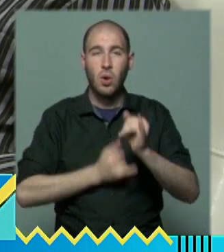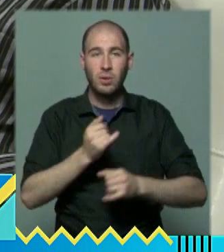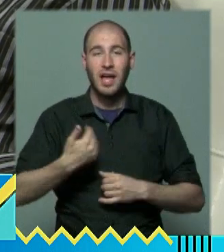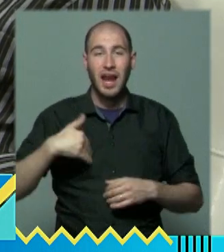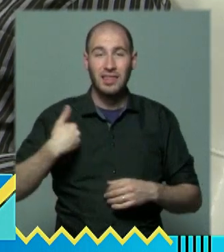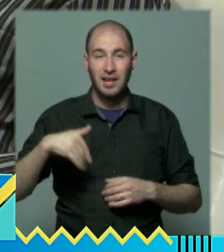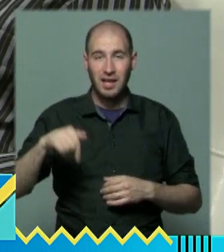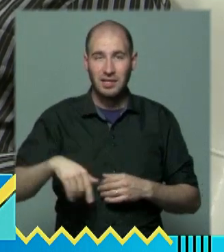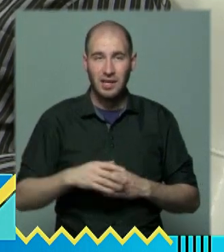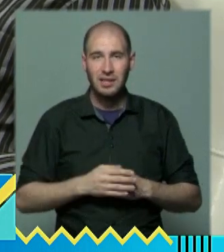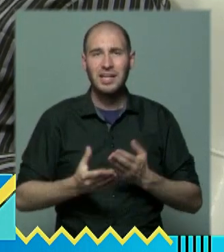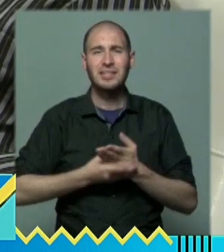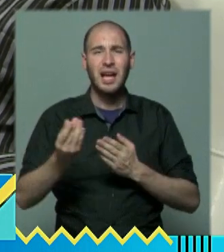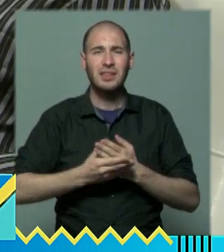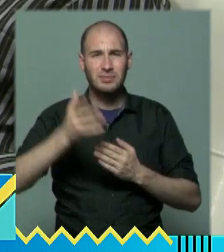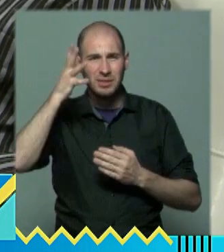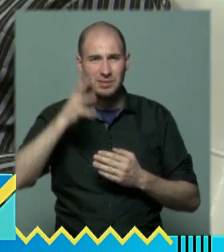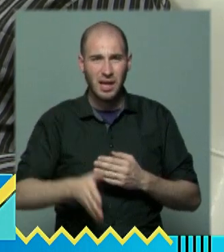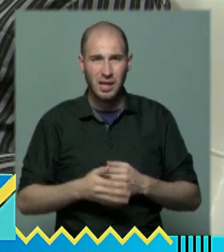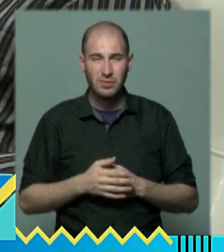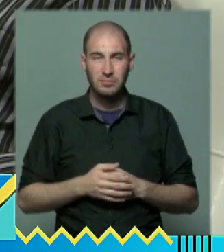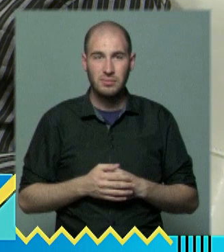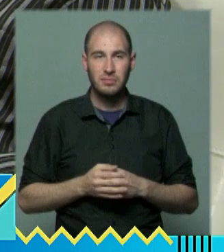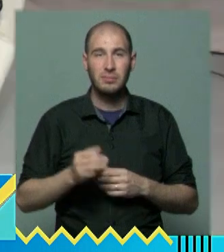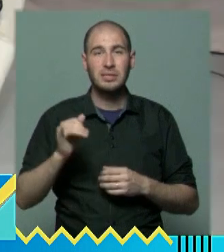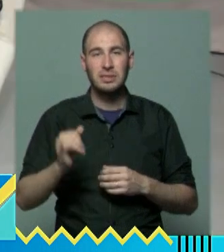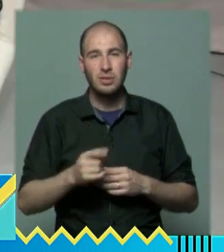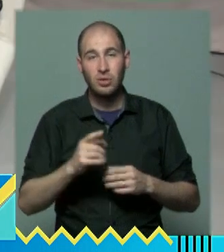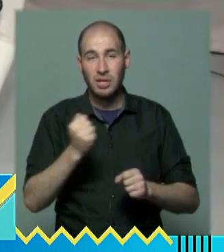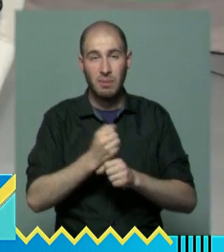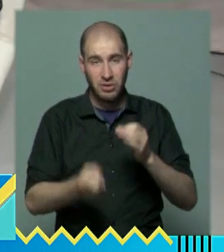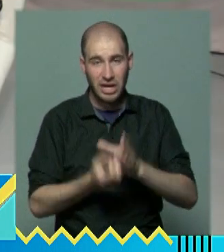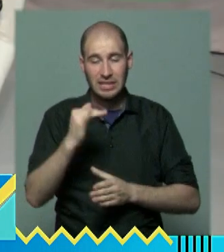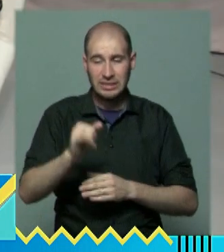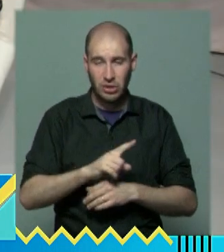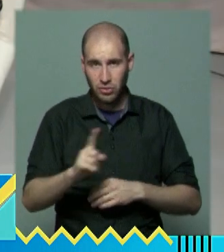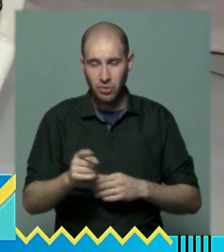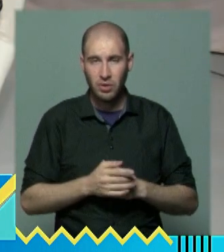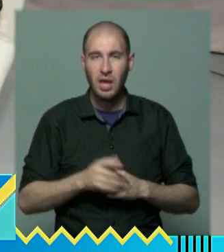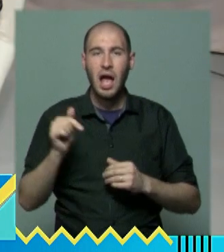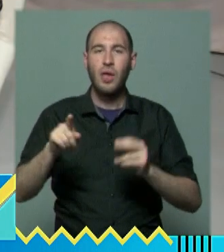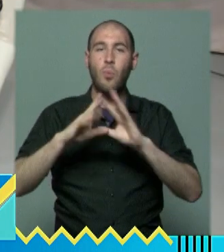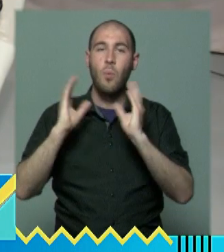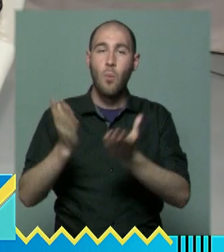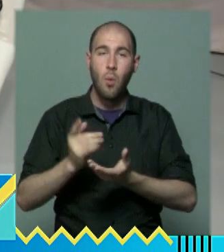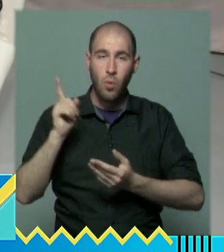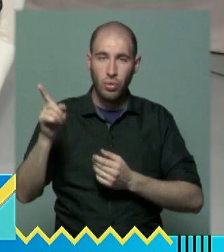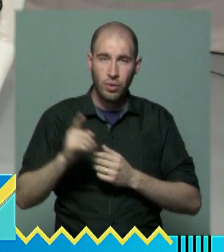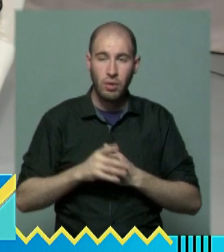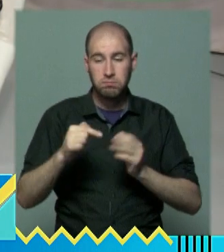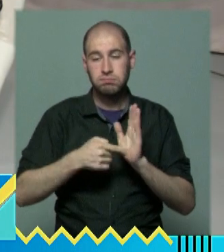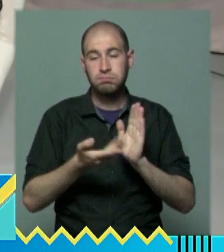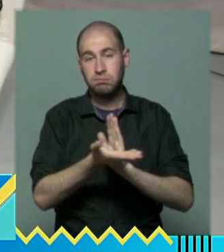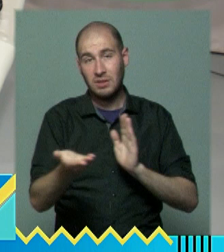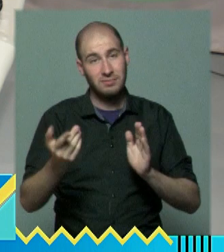la Argentina los altos costos generan o no generan empleo, digo, esto en el mundo está